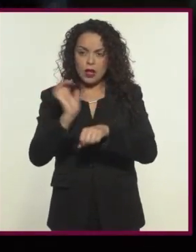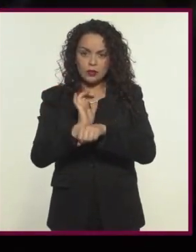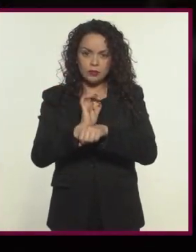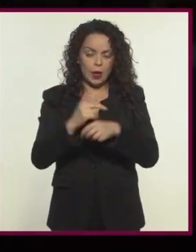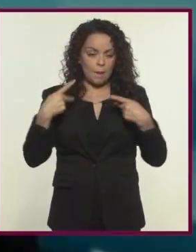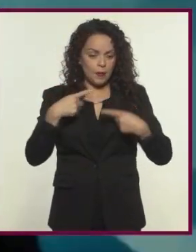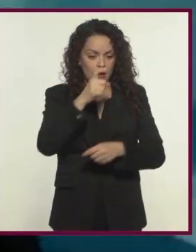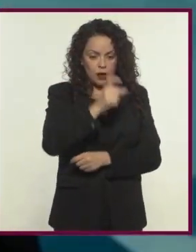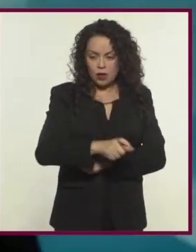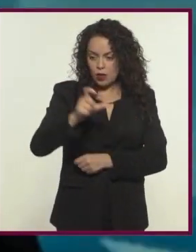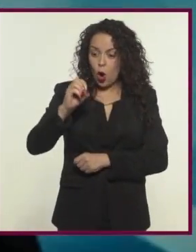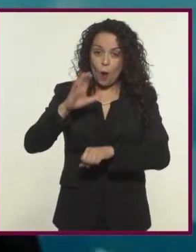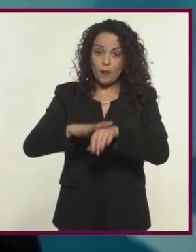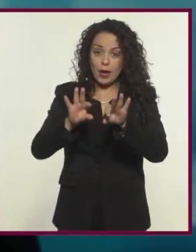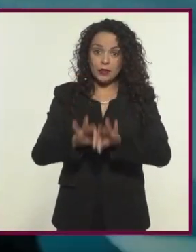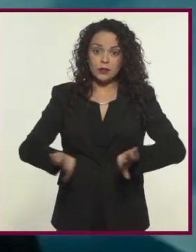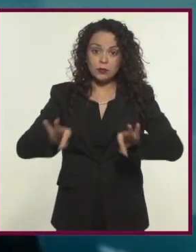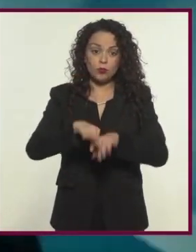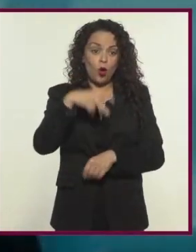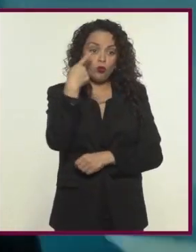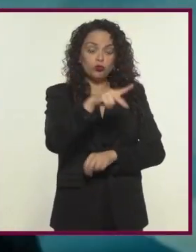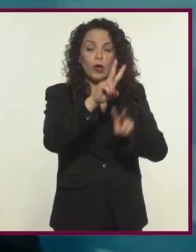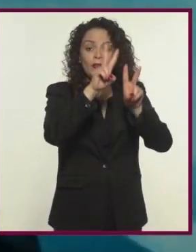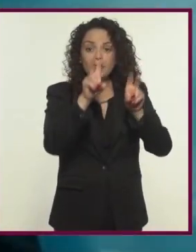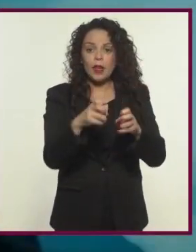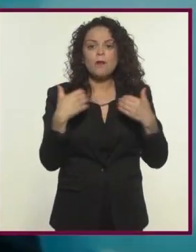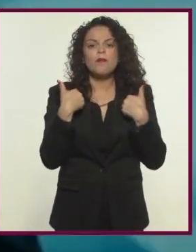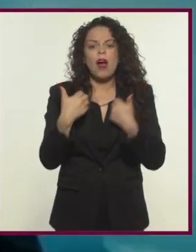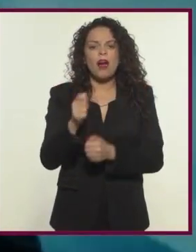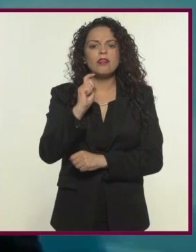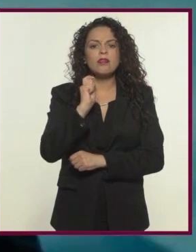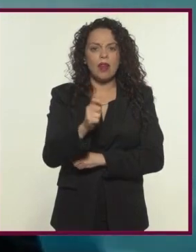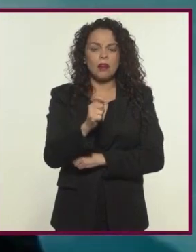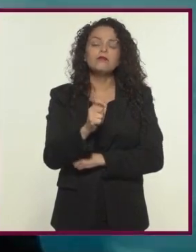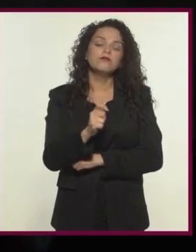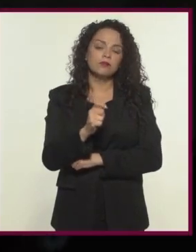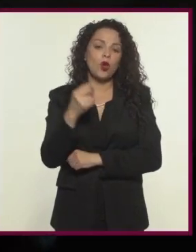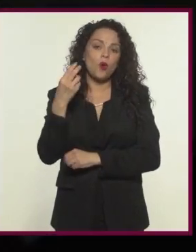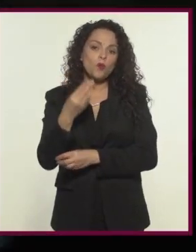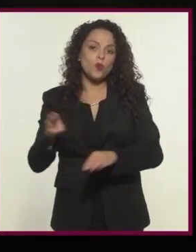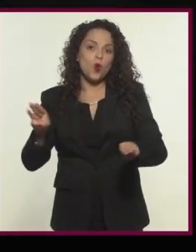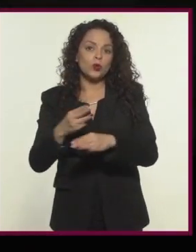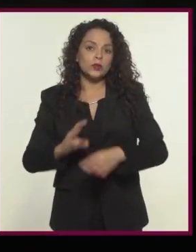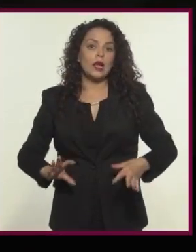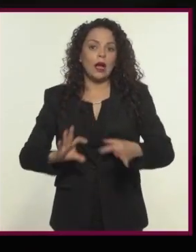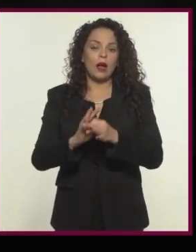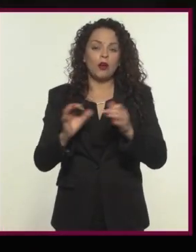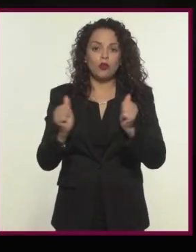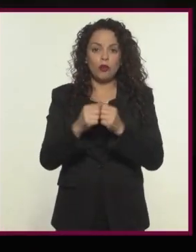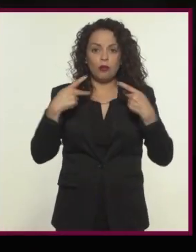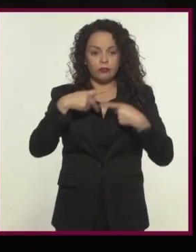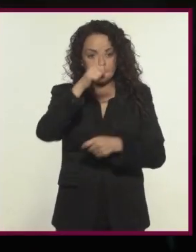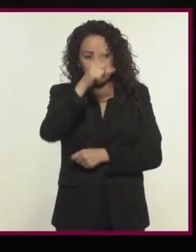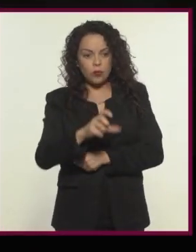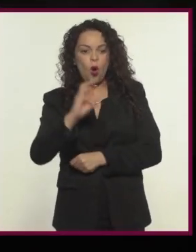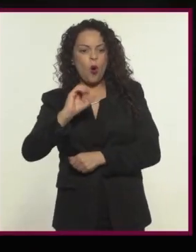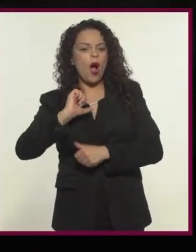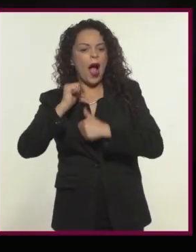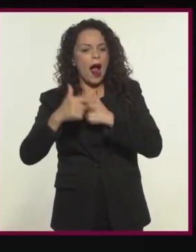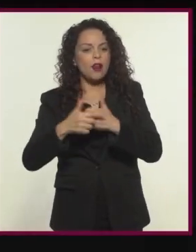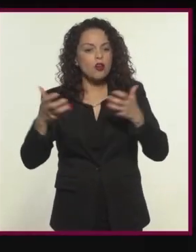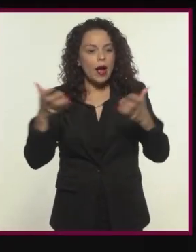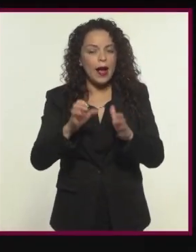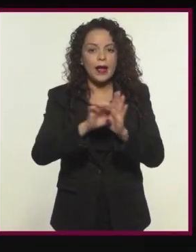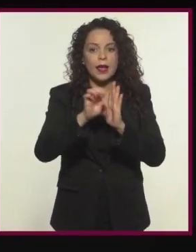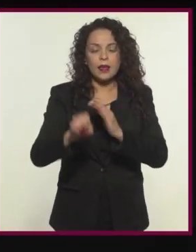los más importantes tienen sus propios temas, entendiendo como tema a un fragmento musical que acompaña un personaje o una